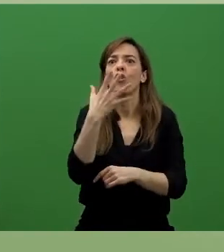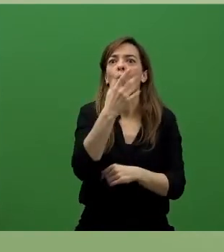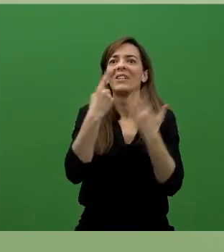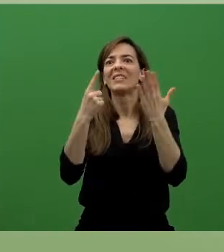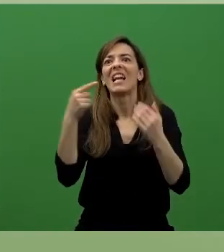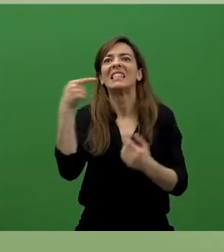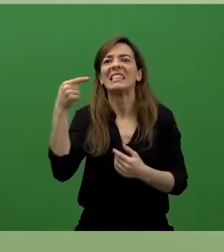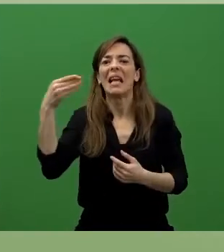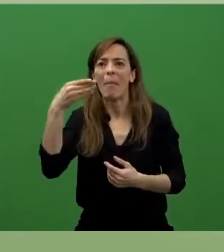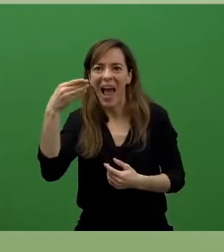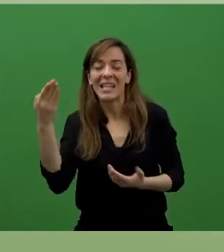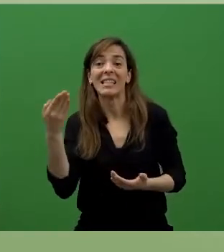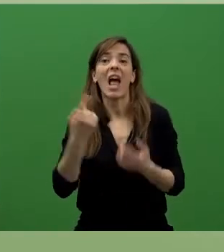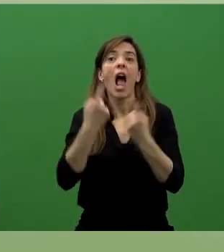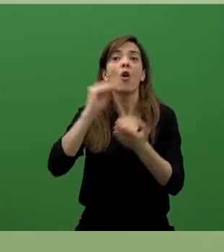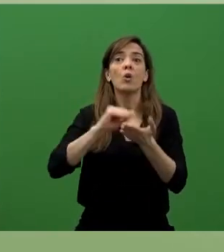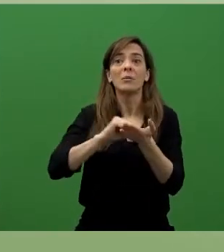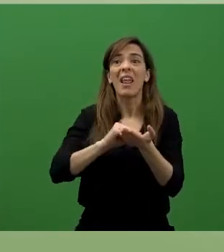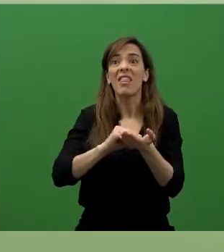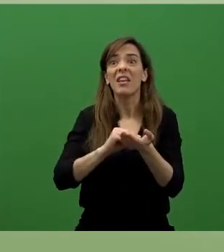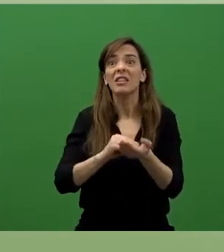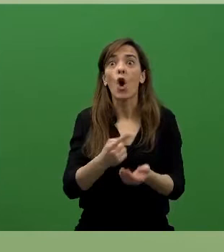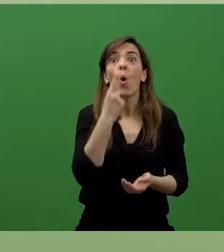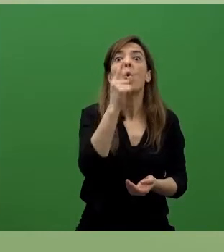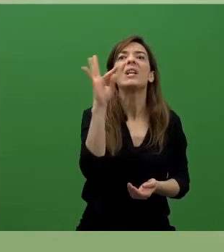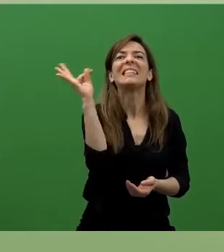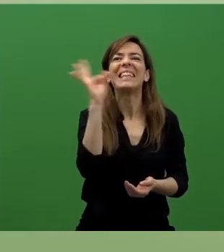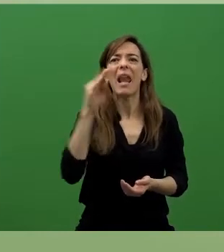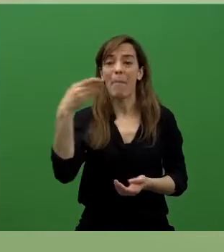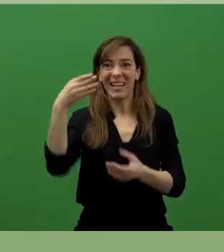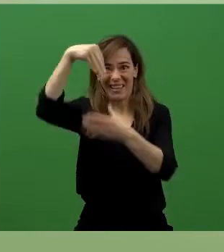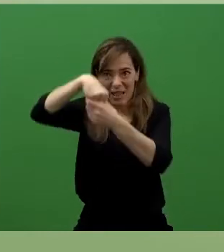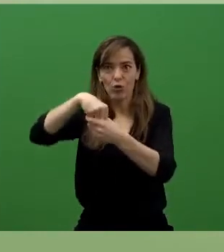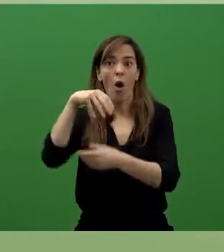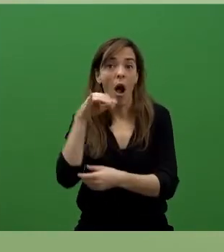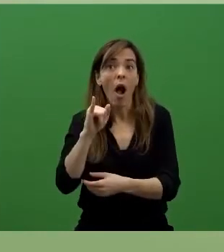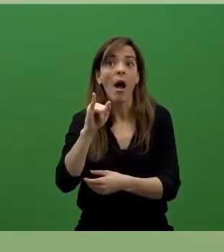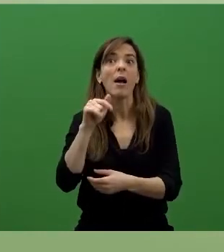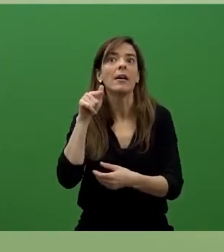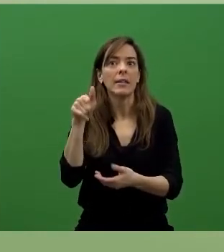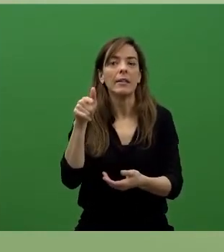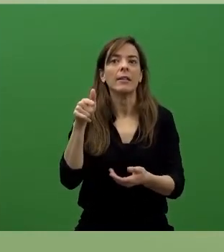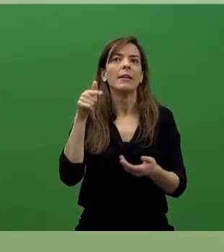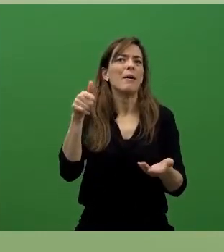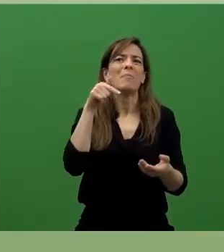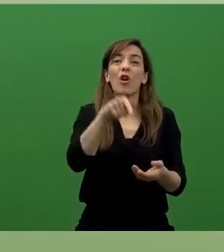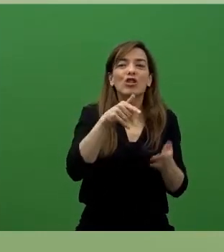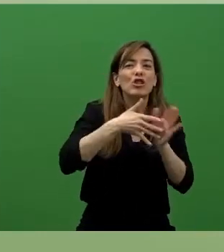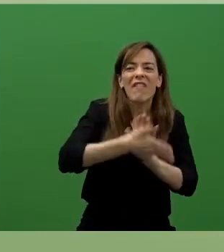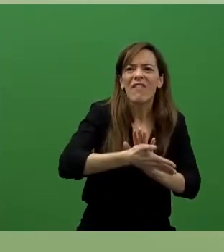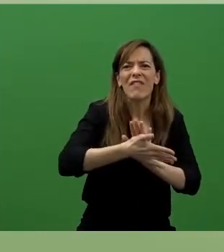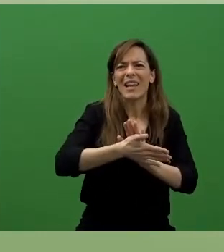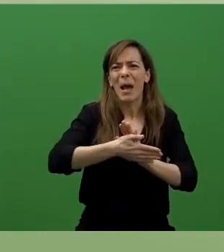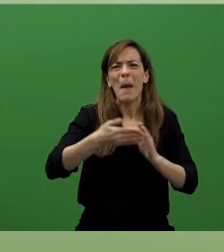gigabytes, 500 gigabytes, a veces algunos tenemos 1 terabyte en el disco duro, ¿no? Pero aquí estamos hablando de petabytes, de miles